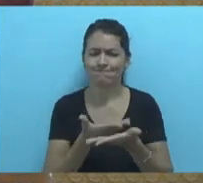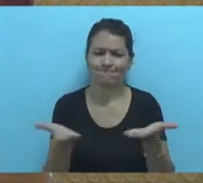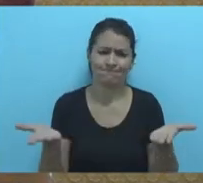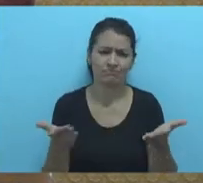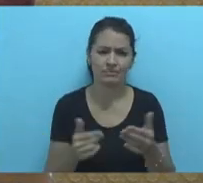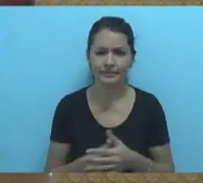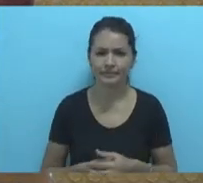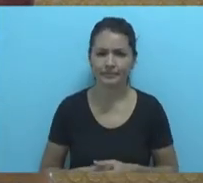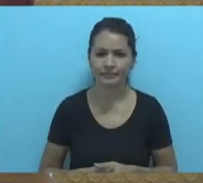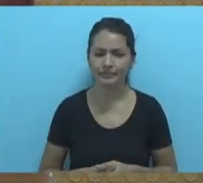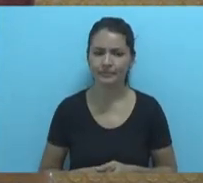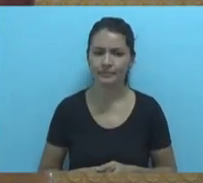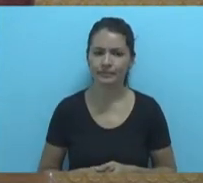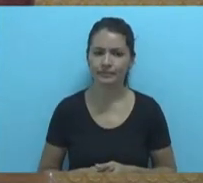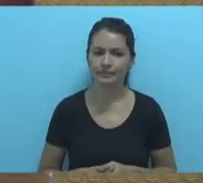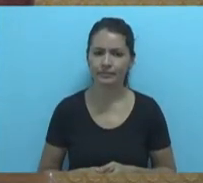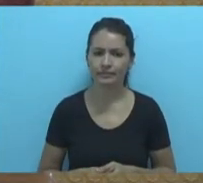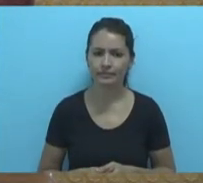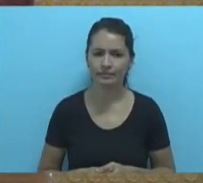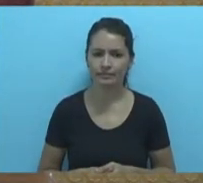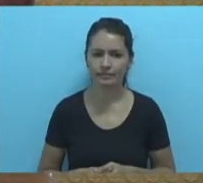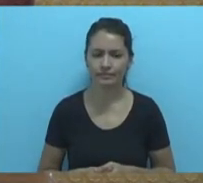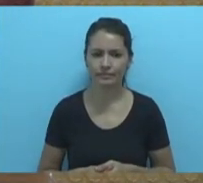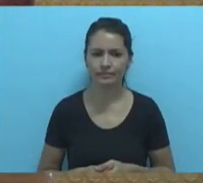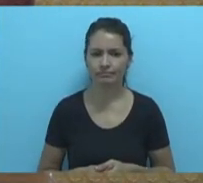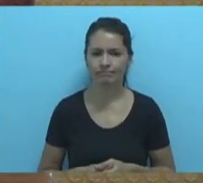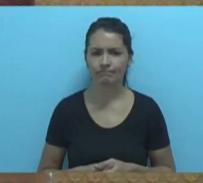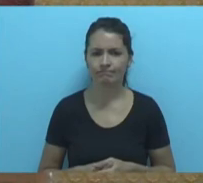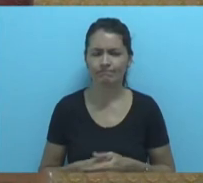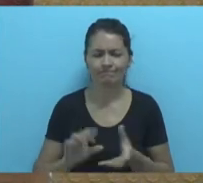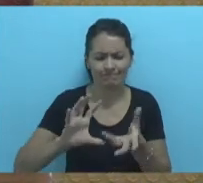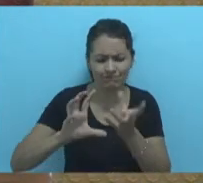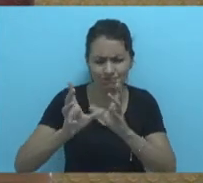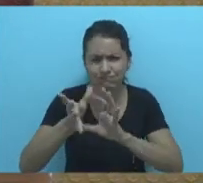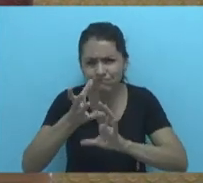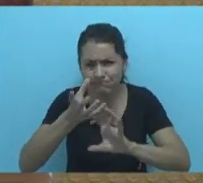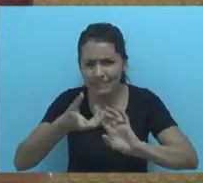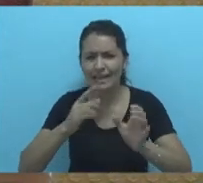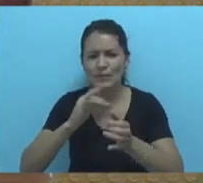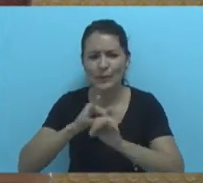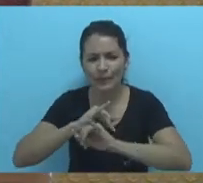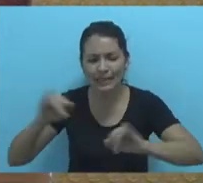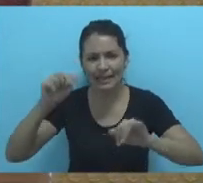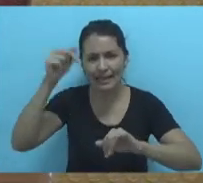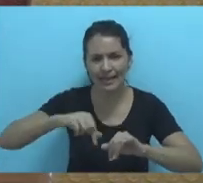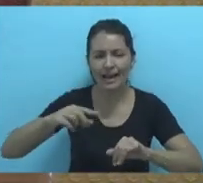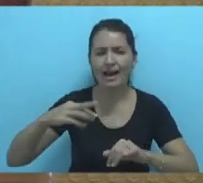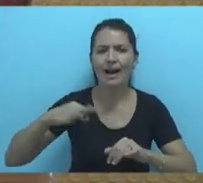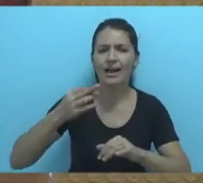metafísica para tratar de hacernos creer en este presente del año